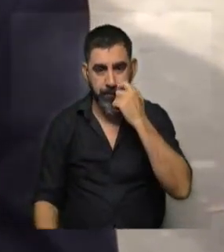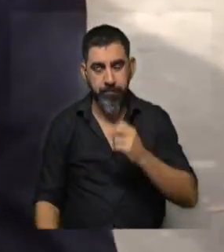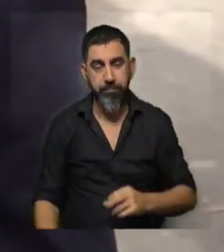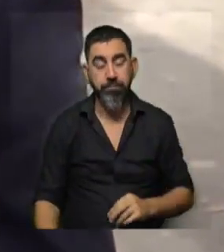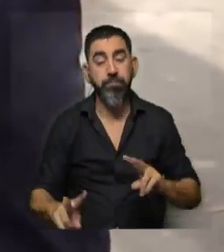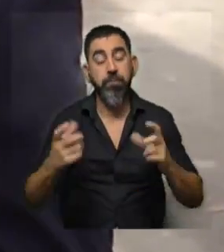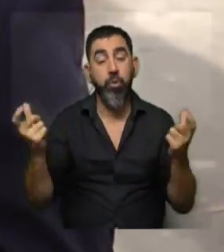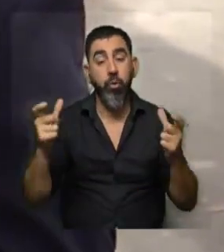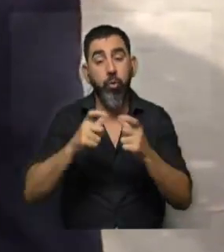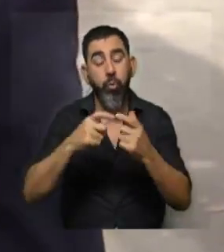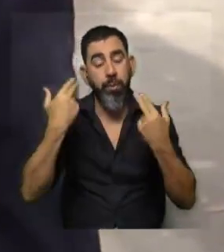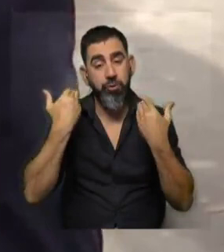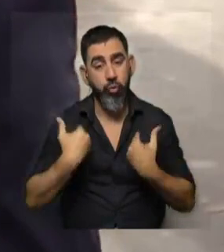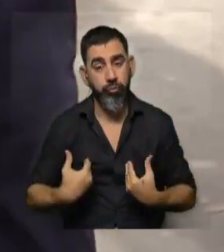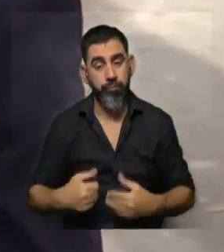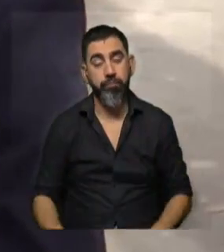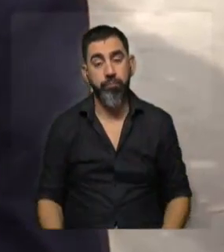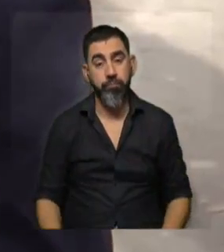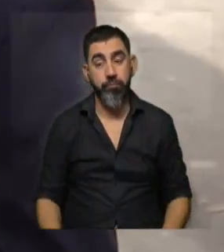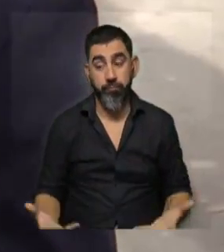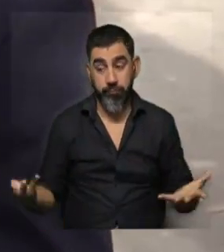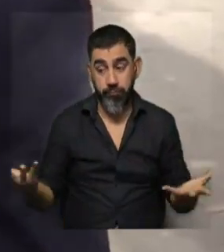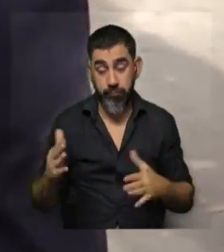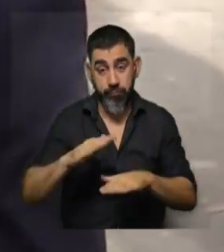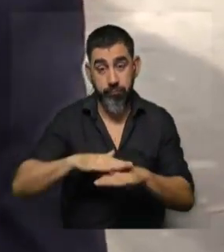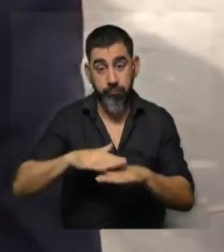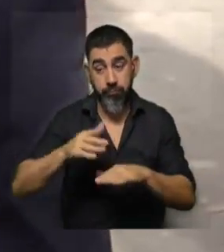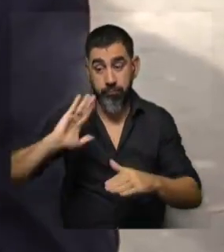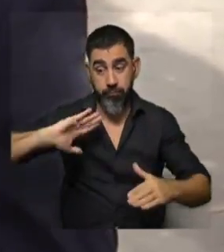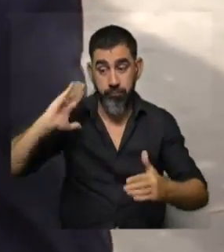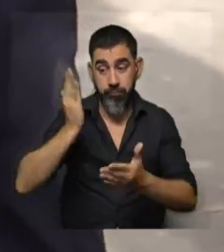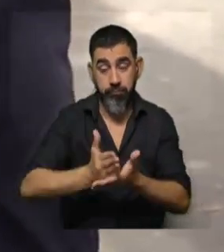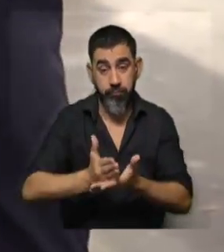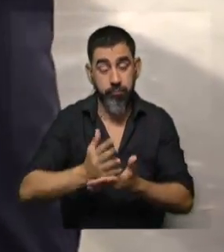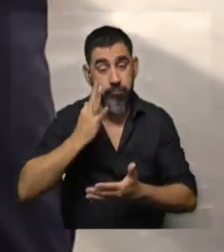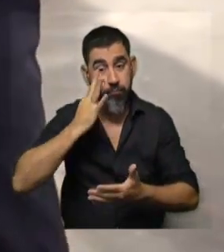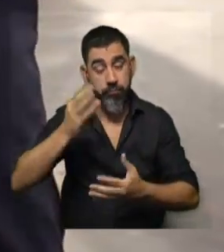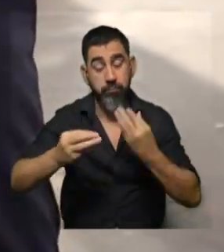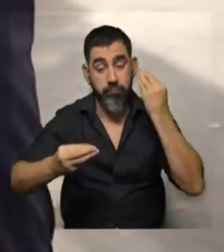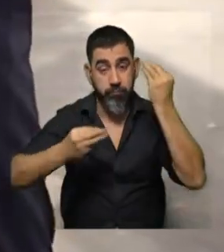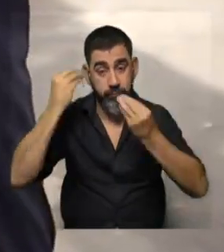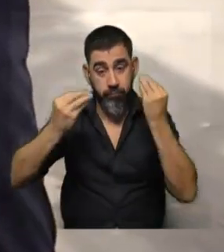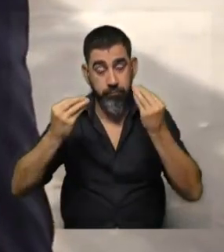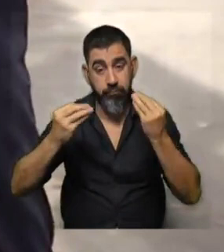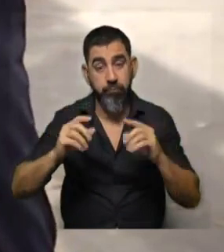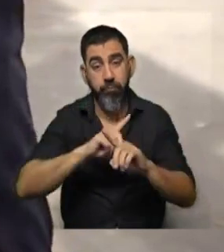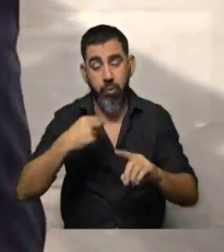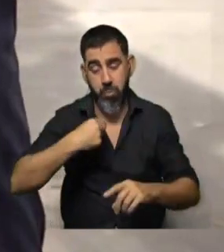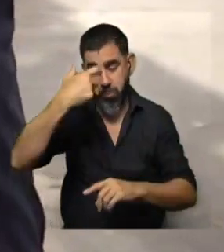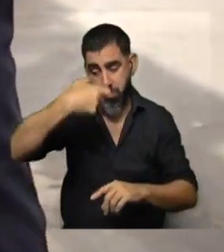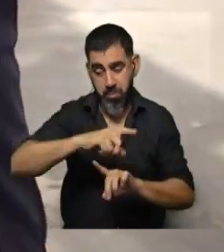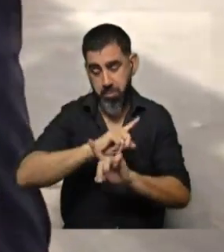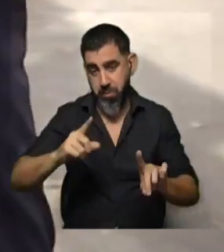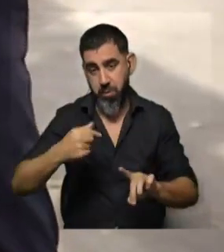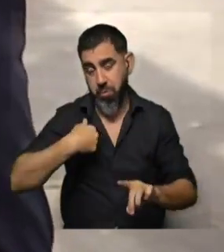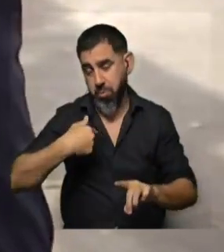fue la comisión de disciplina y obviamente llegar a este momento con esta sanción realmente nos preocupa no por Pablo Cabrera Pablo